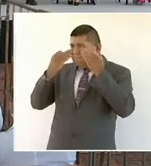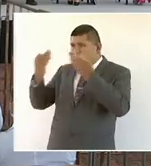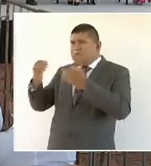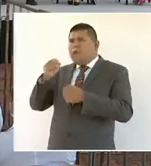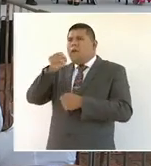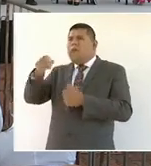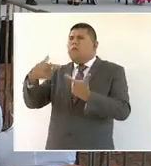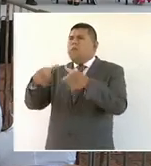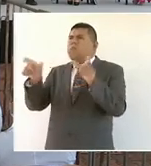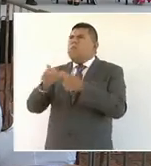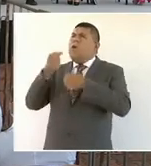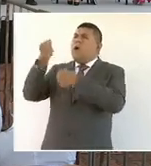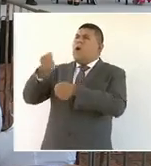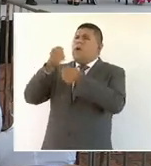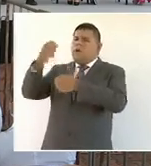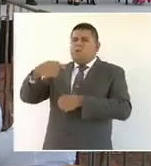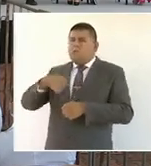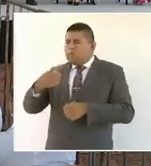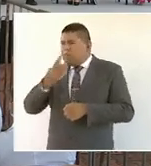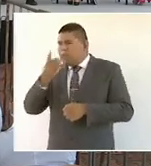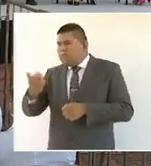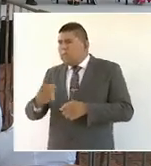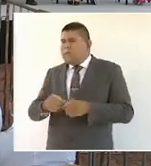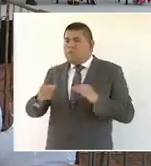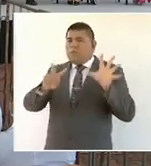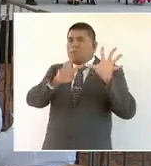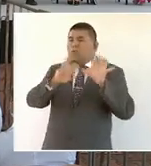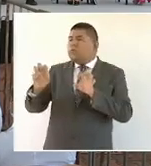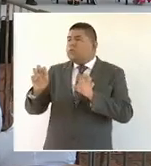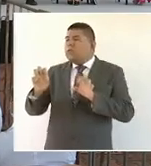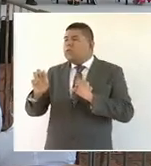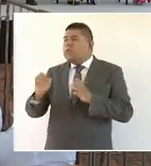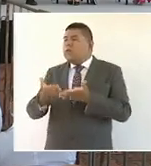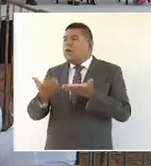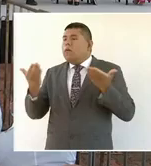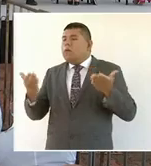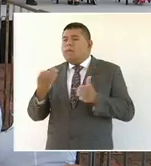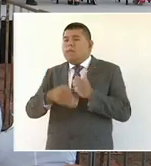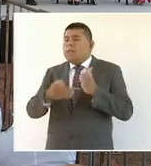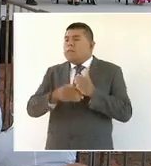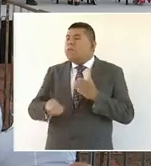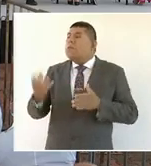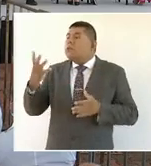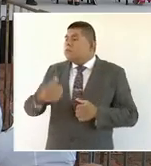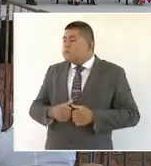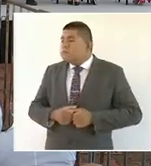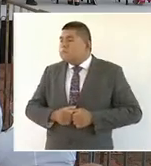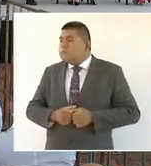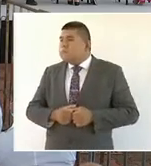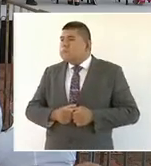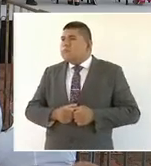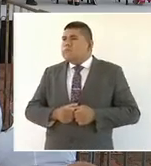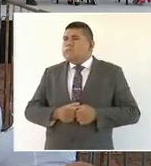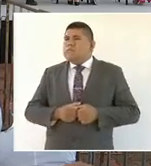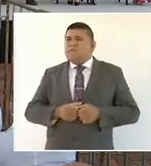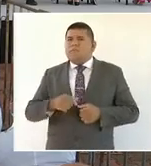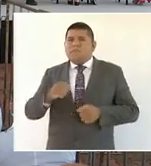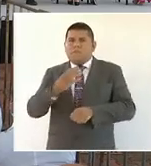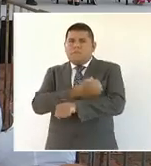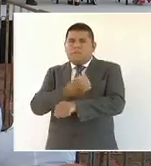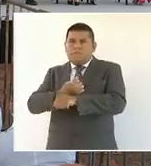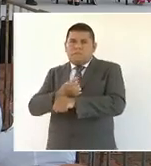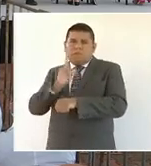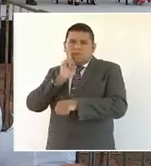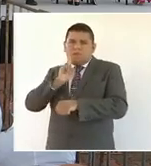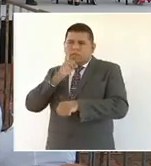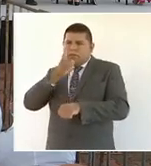protesta. Les decía yo, de 800, me acaban de decir una compañera,